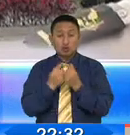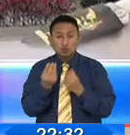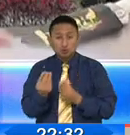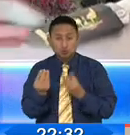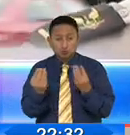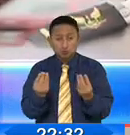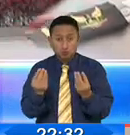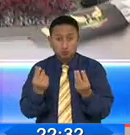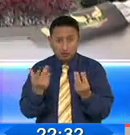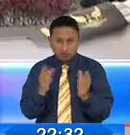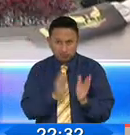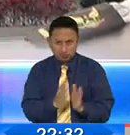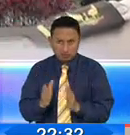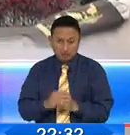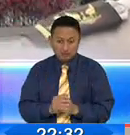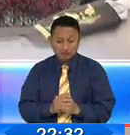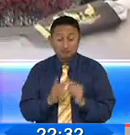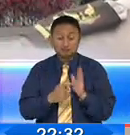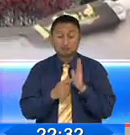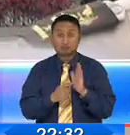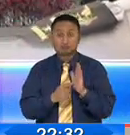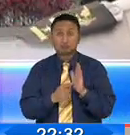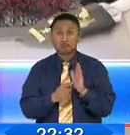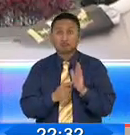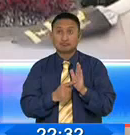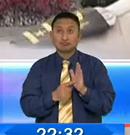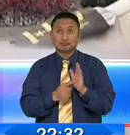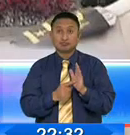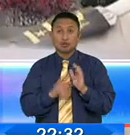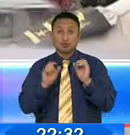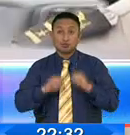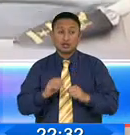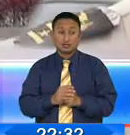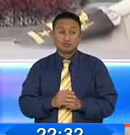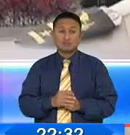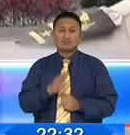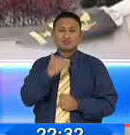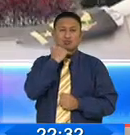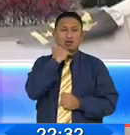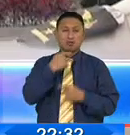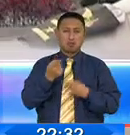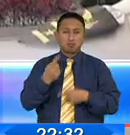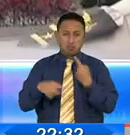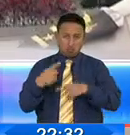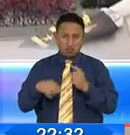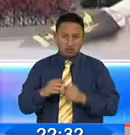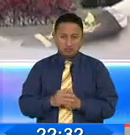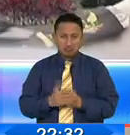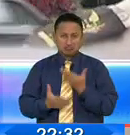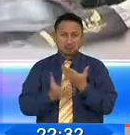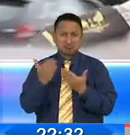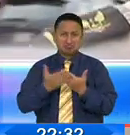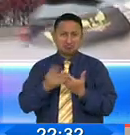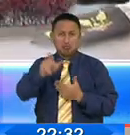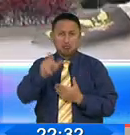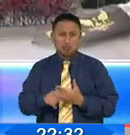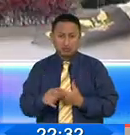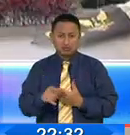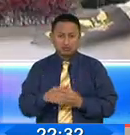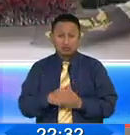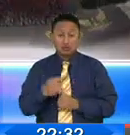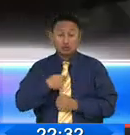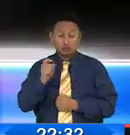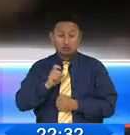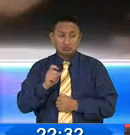están organizando. Mire que la posibilidad de poder vender algún tipo de sustancia ilícita es muy fácil para un ciudadano que tiene algún tipo de